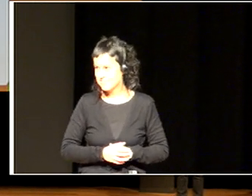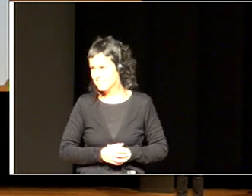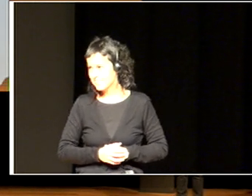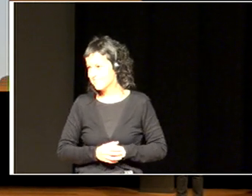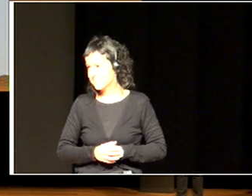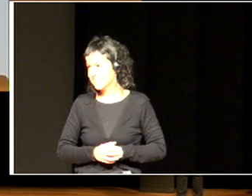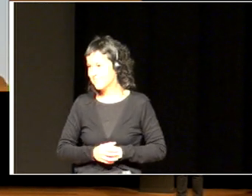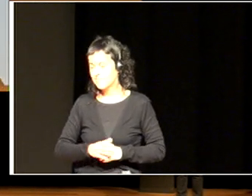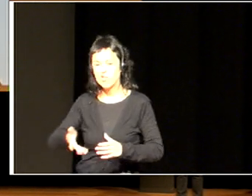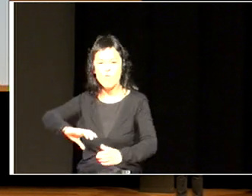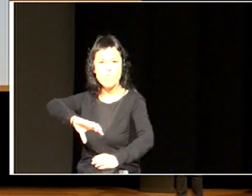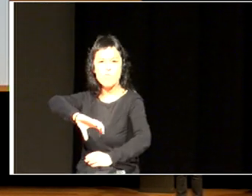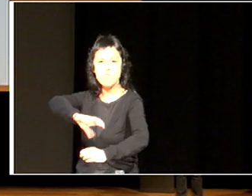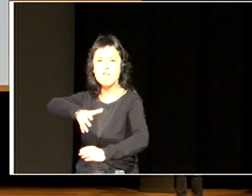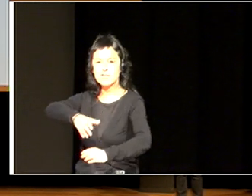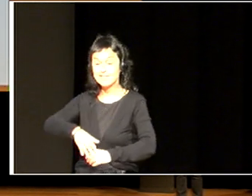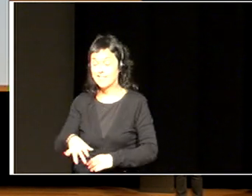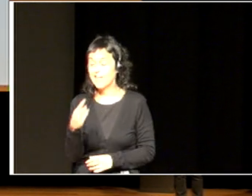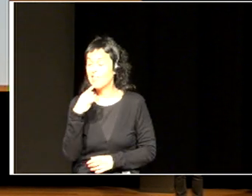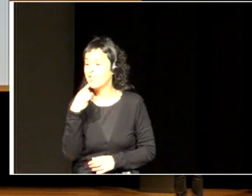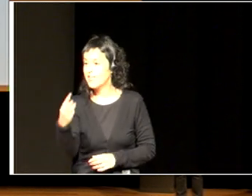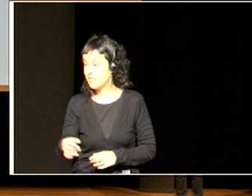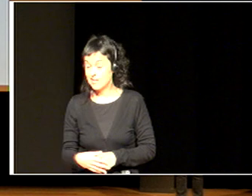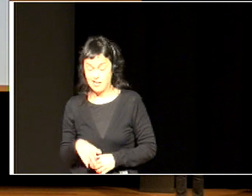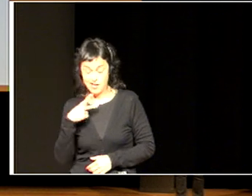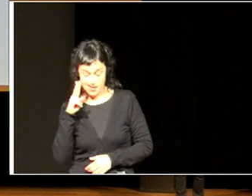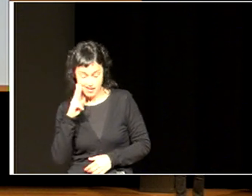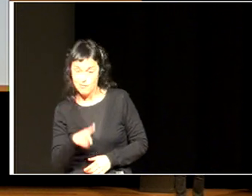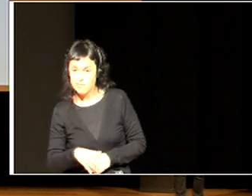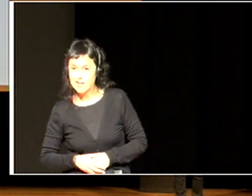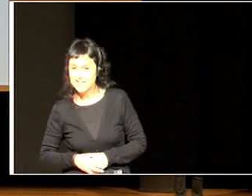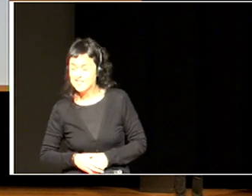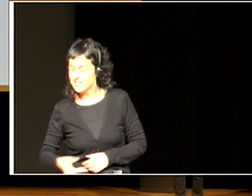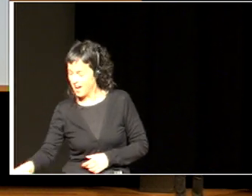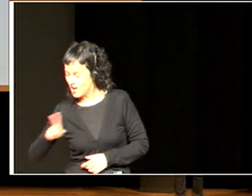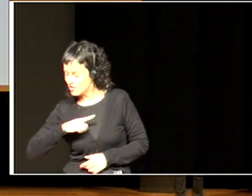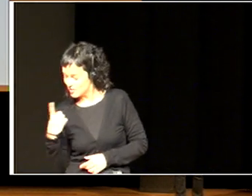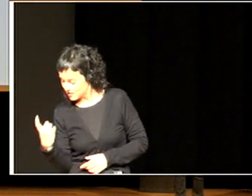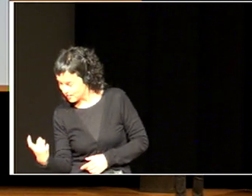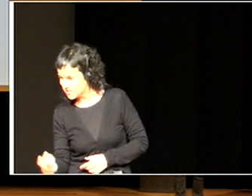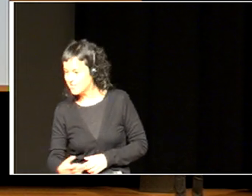agarra el club y dice es como si nos necesitamos